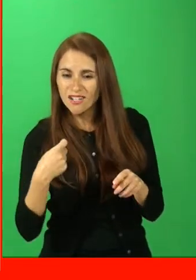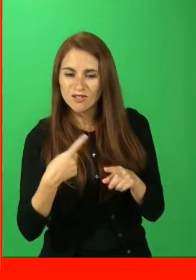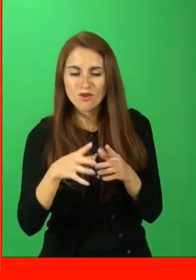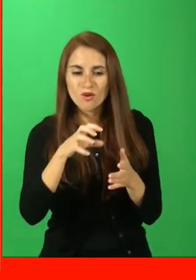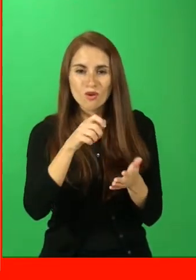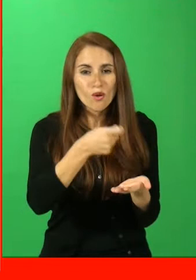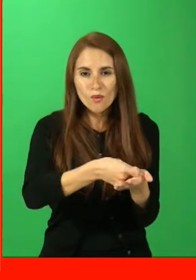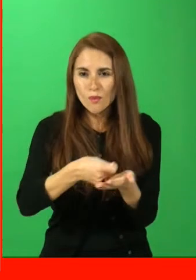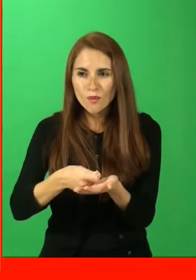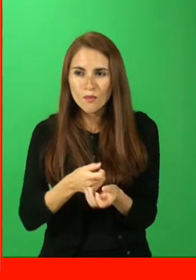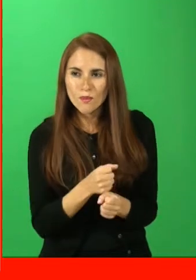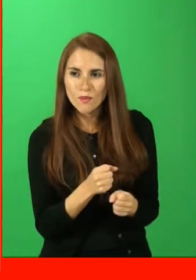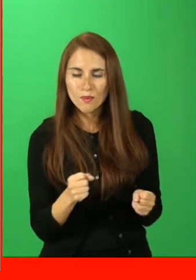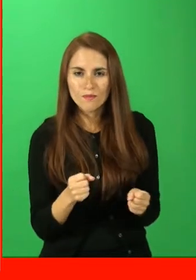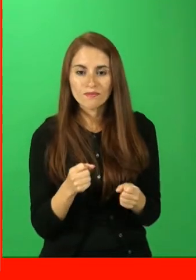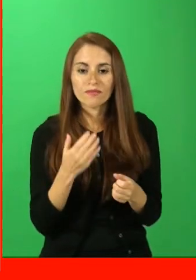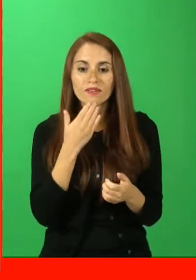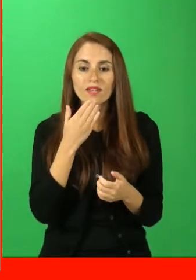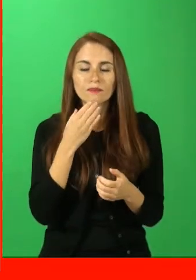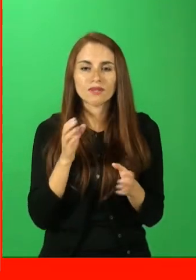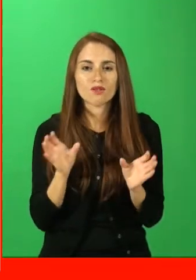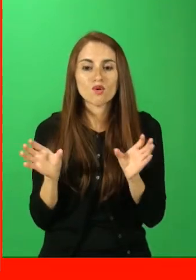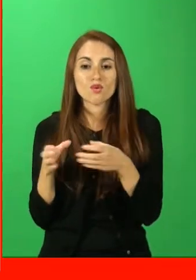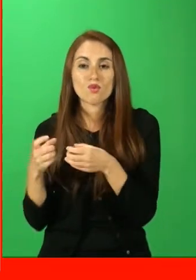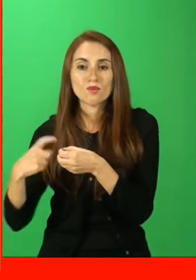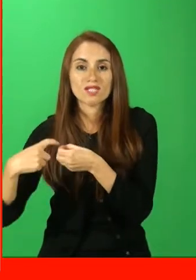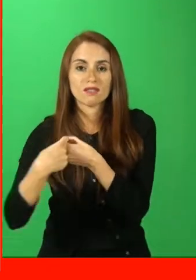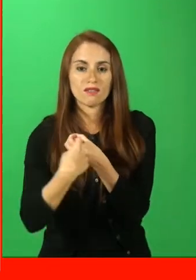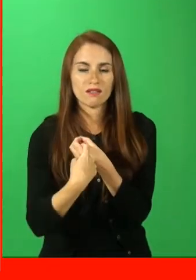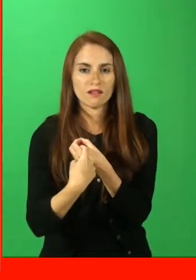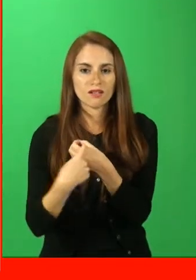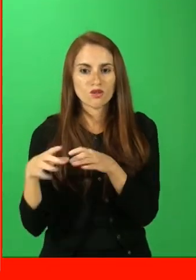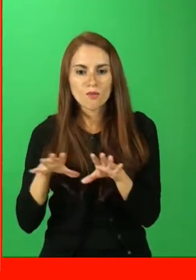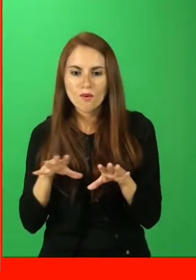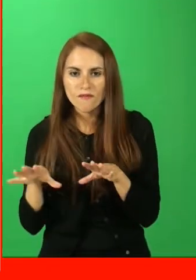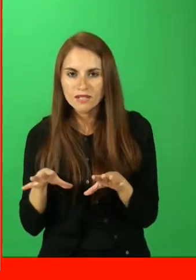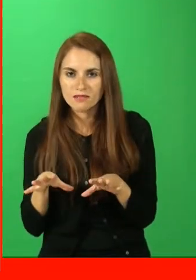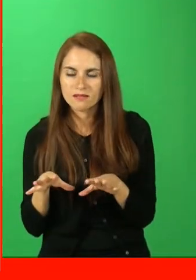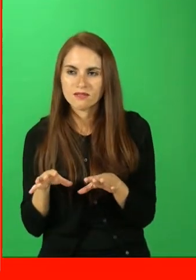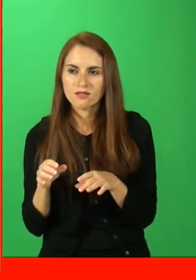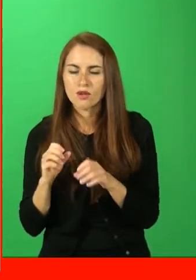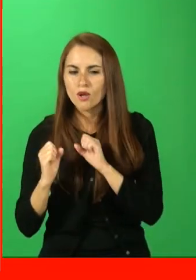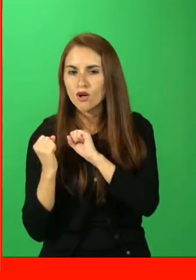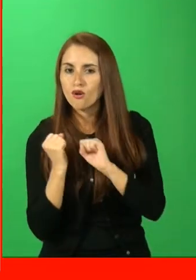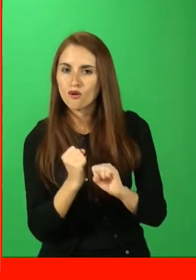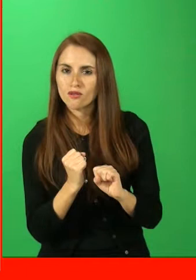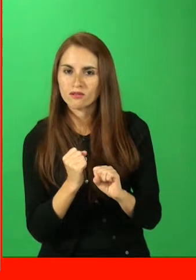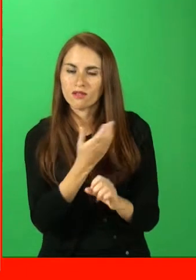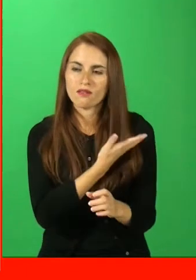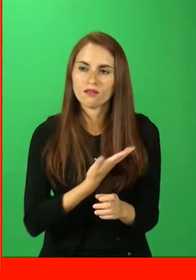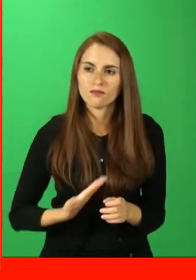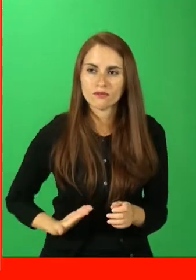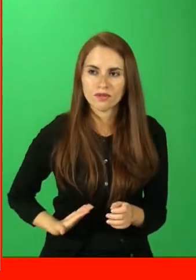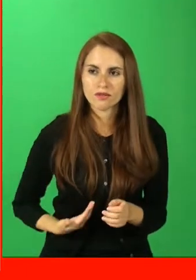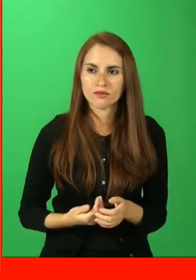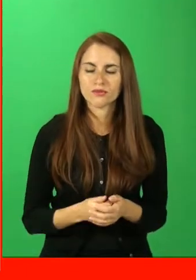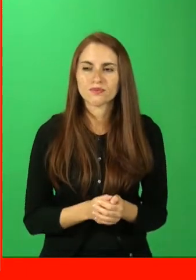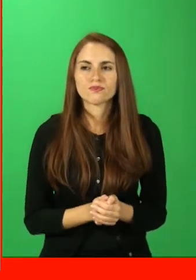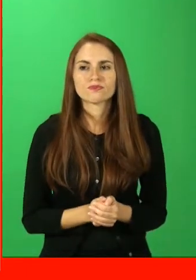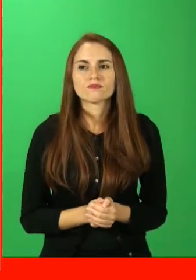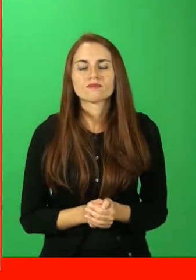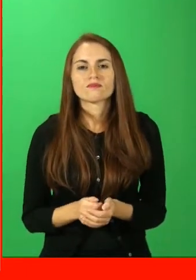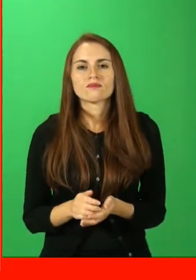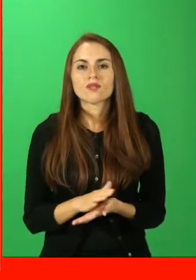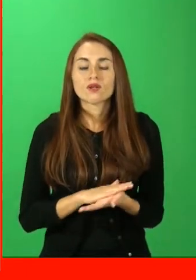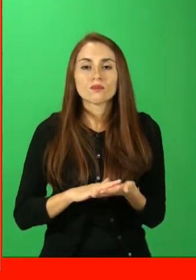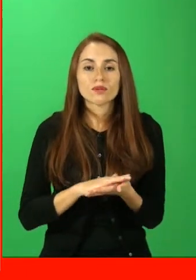y grupos que también toman las ideas de izquierda, las ideas comunistas. Como ejemplo, la